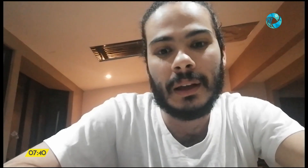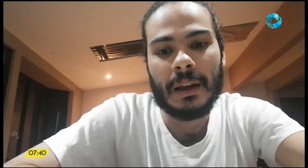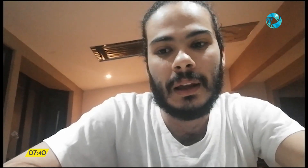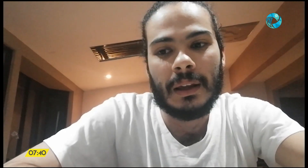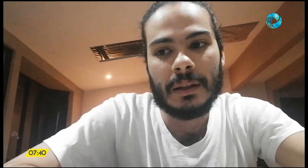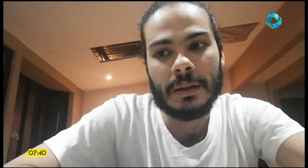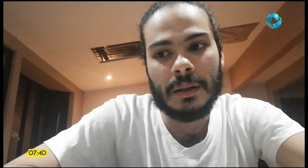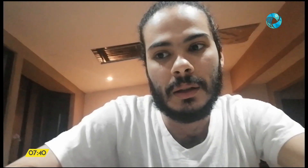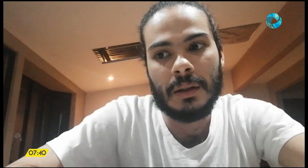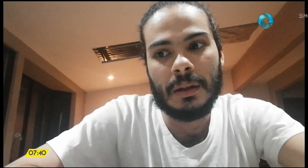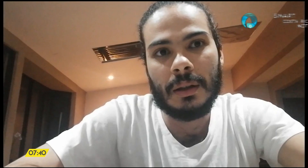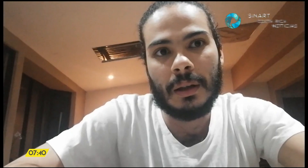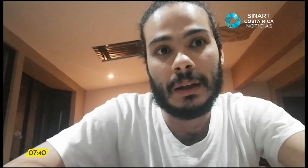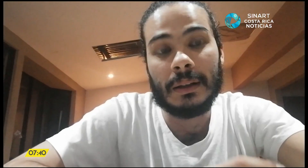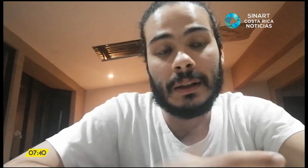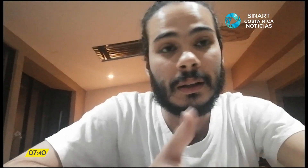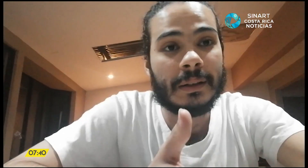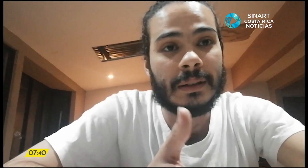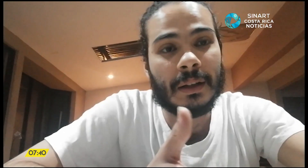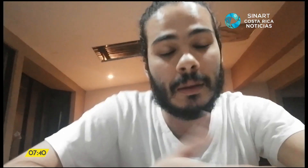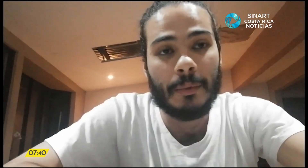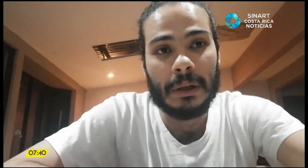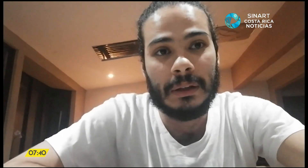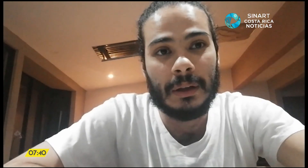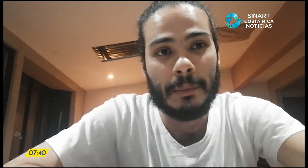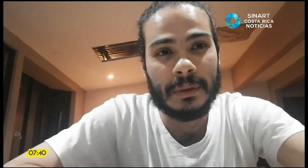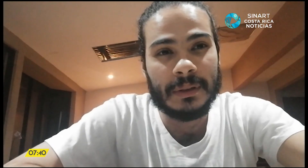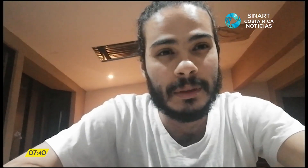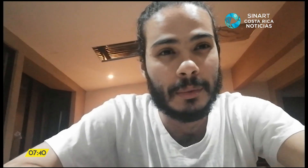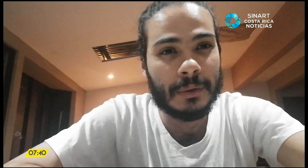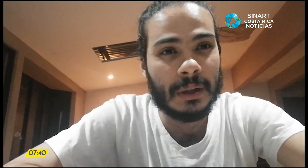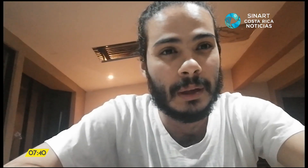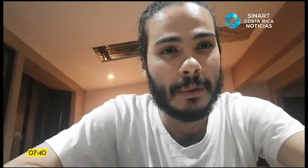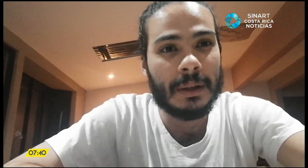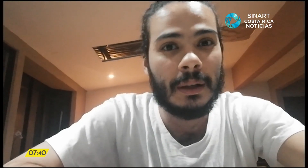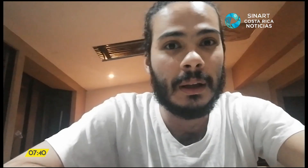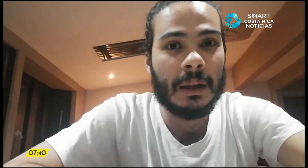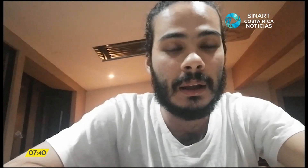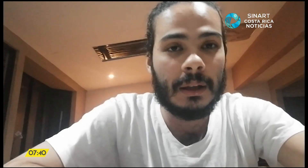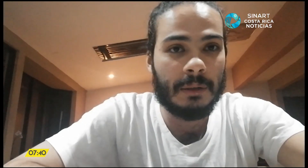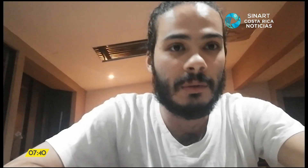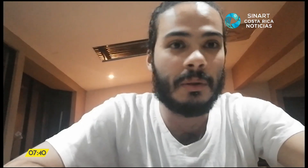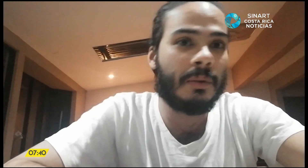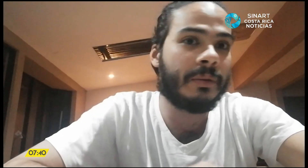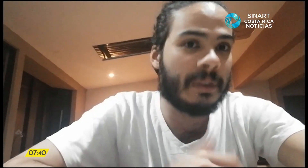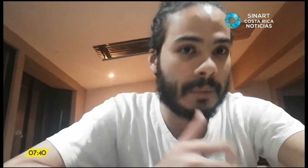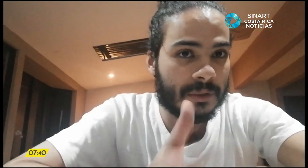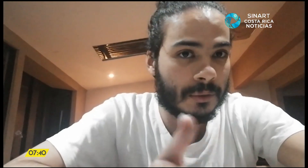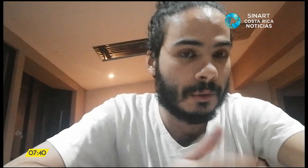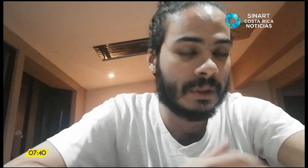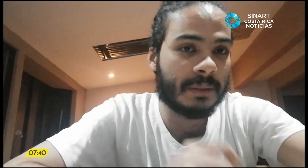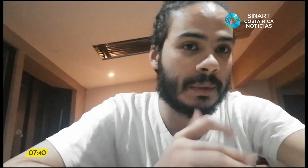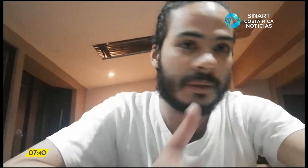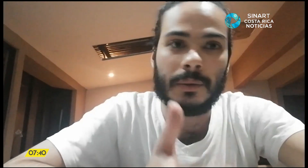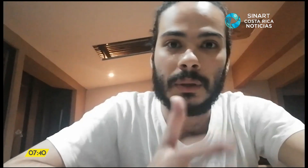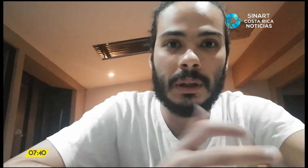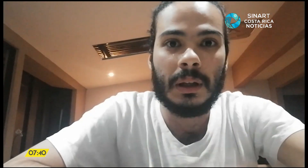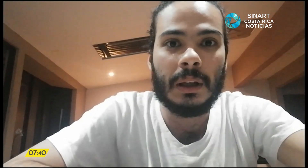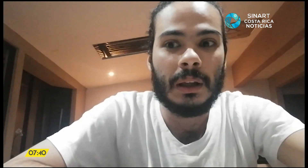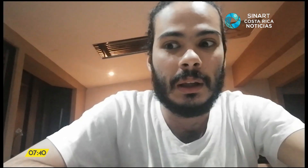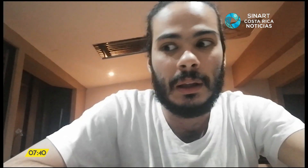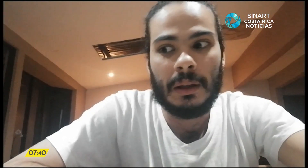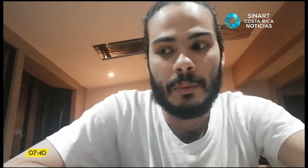cancelarse y él tenía que estar acá por ahí de principios de abril, luego se aplazó